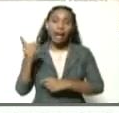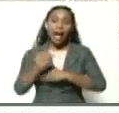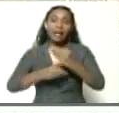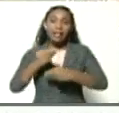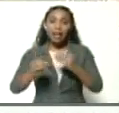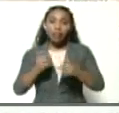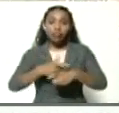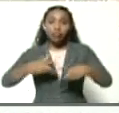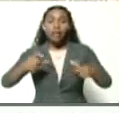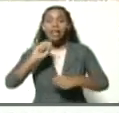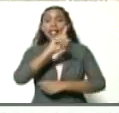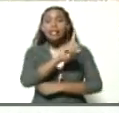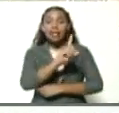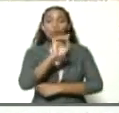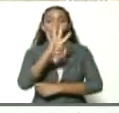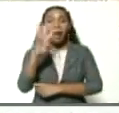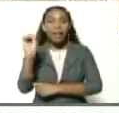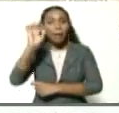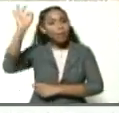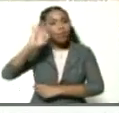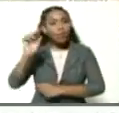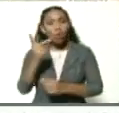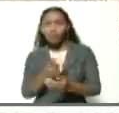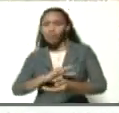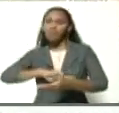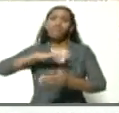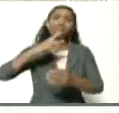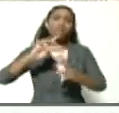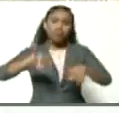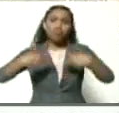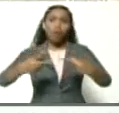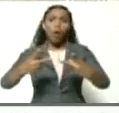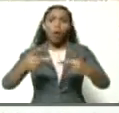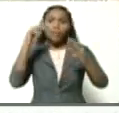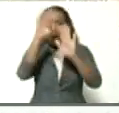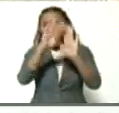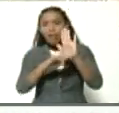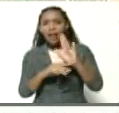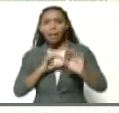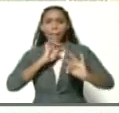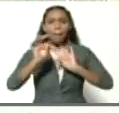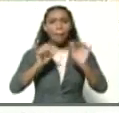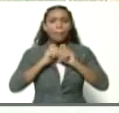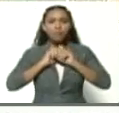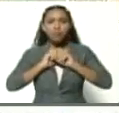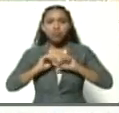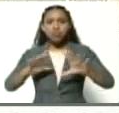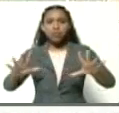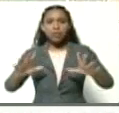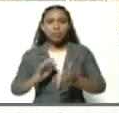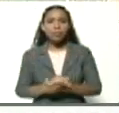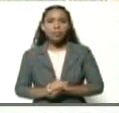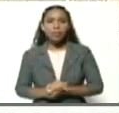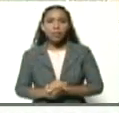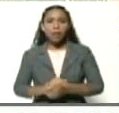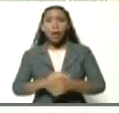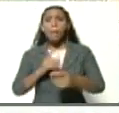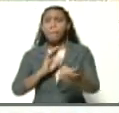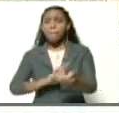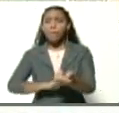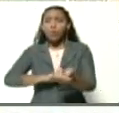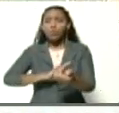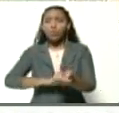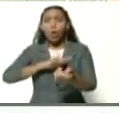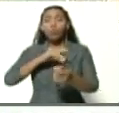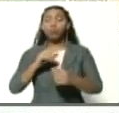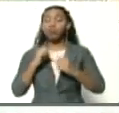crecer 140%, el doble de los niveles de contagio que hay hoy. Es un pulso duro contra